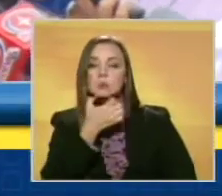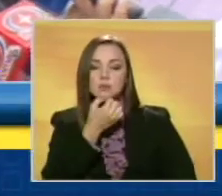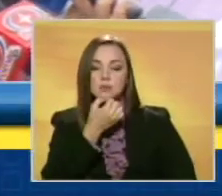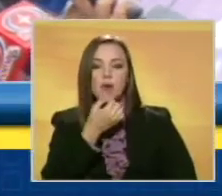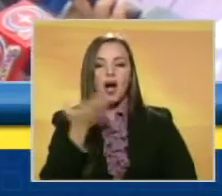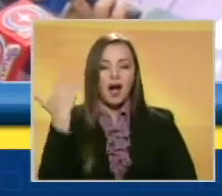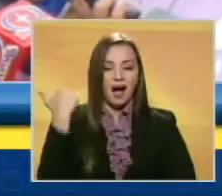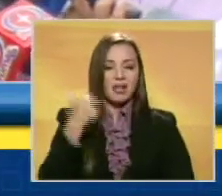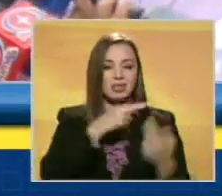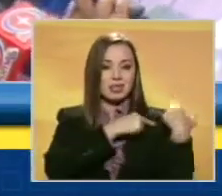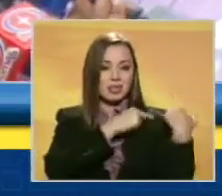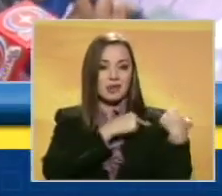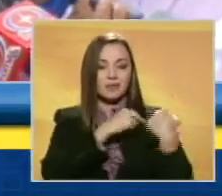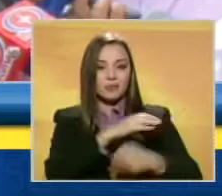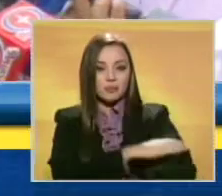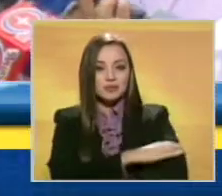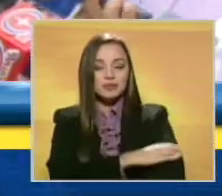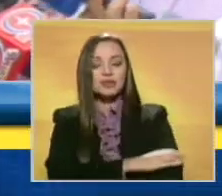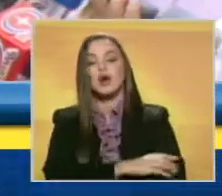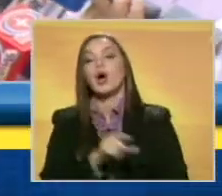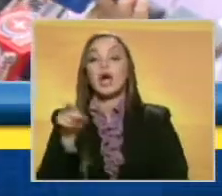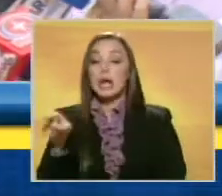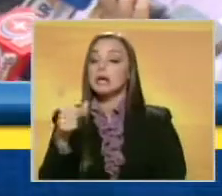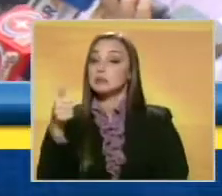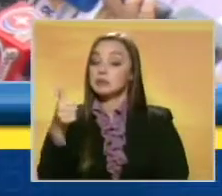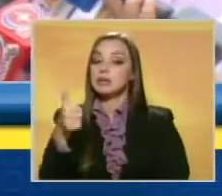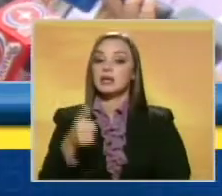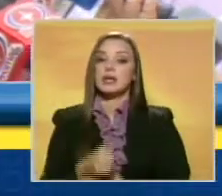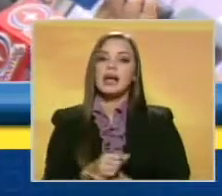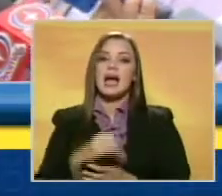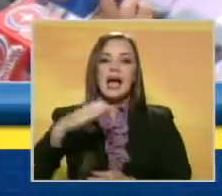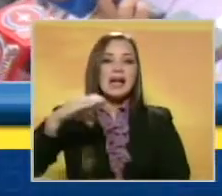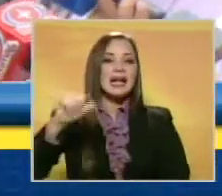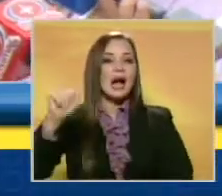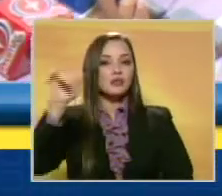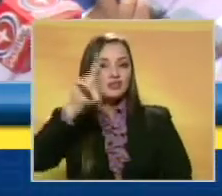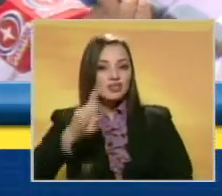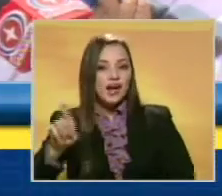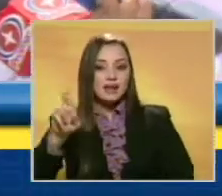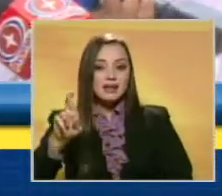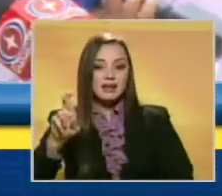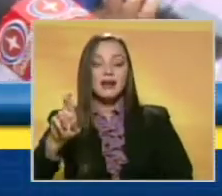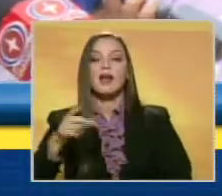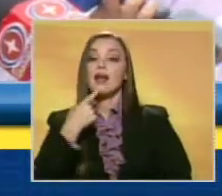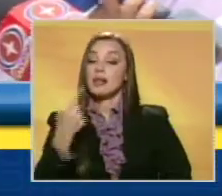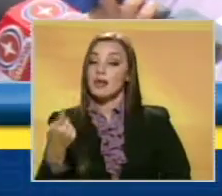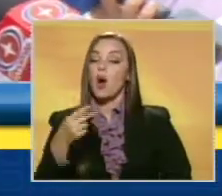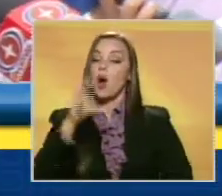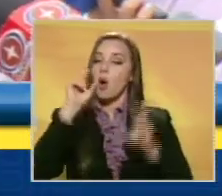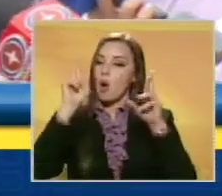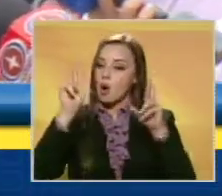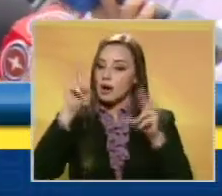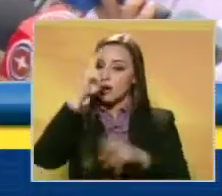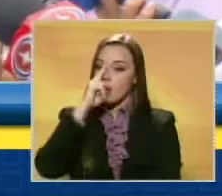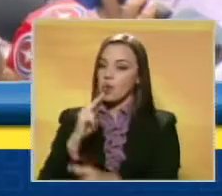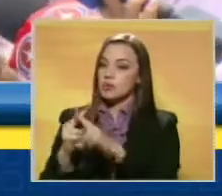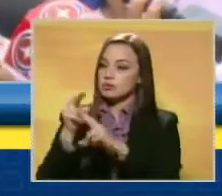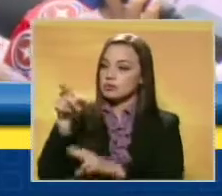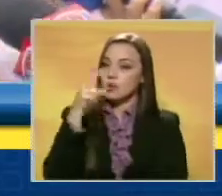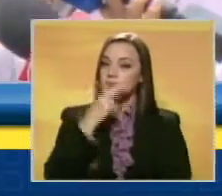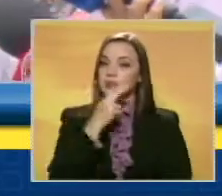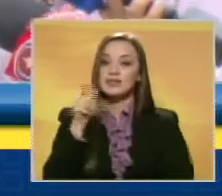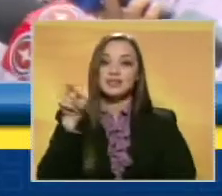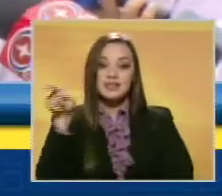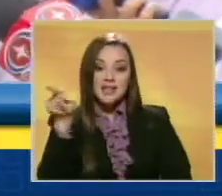manos, el anuncio que hiciera la Causa R. Y ojalá y la Causa R honre ese compromiso de llevar a